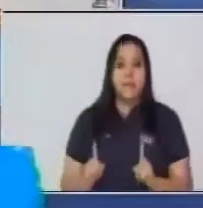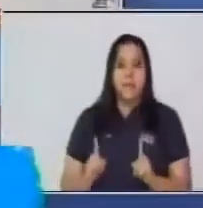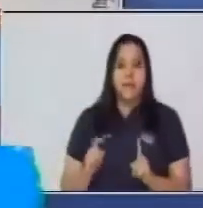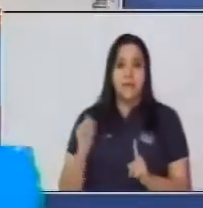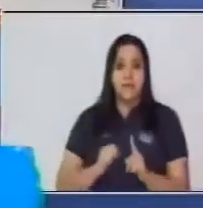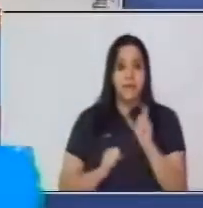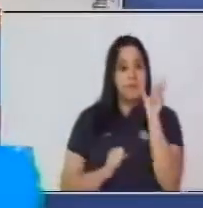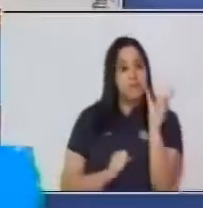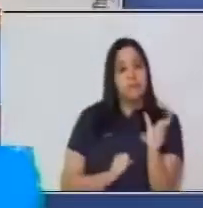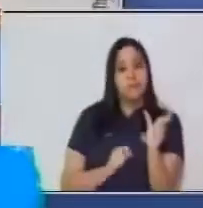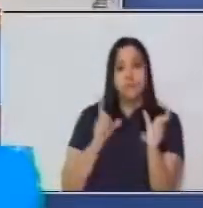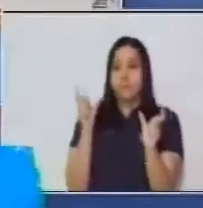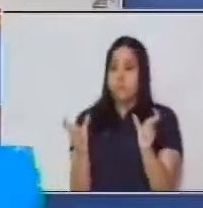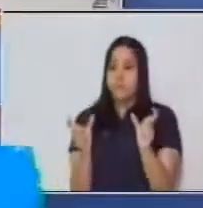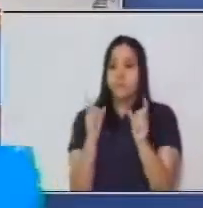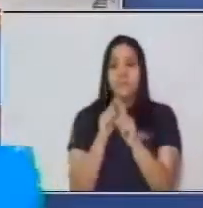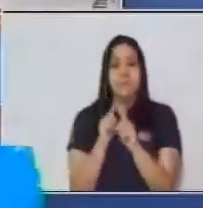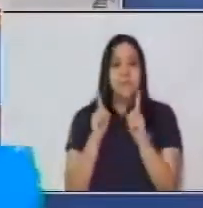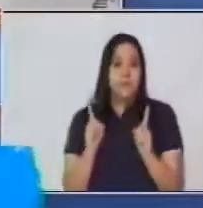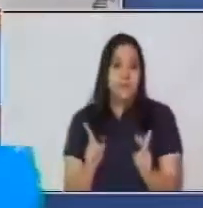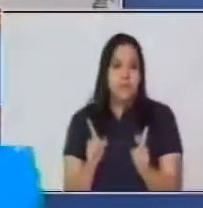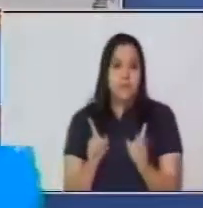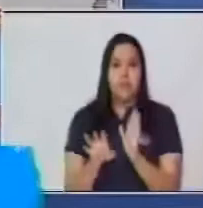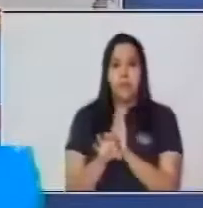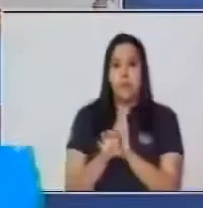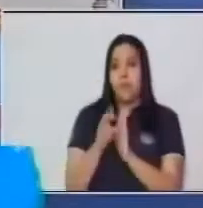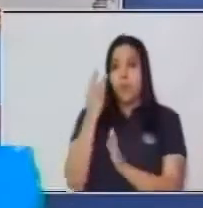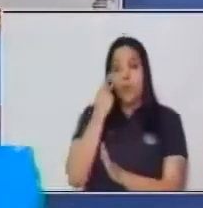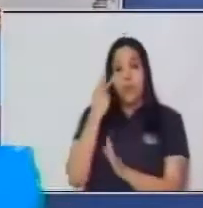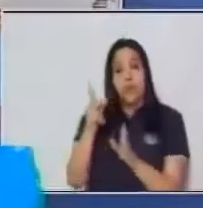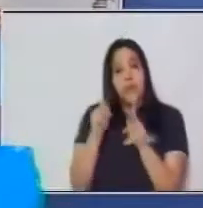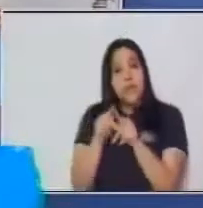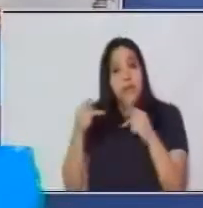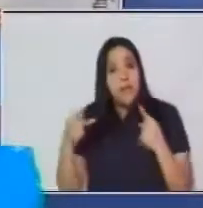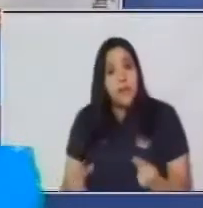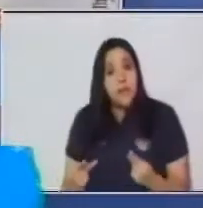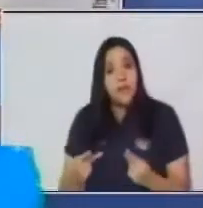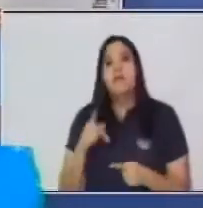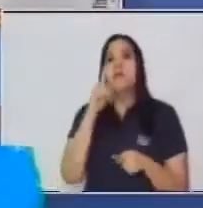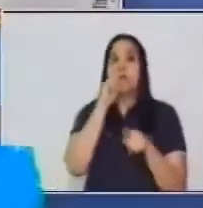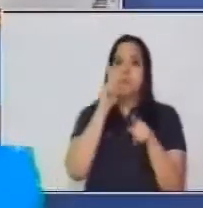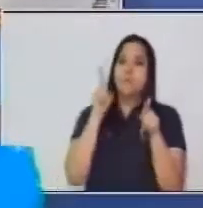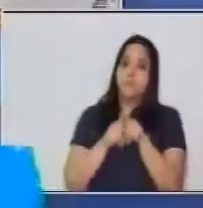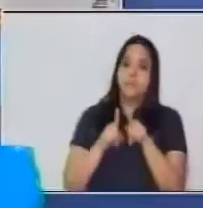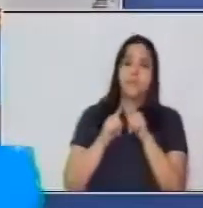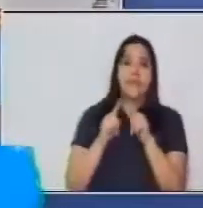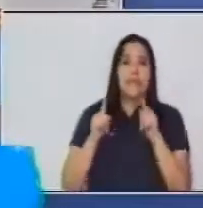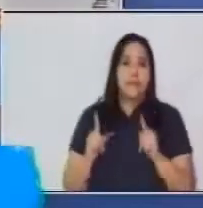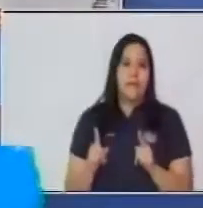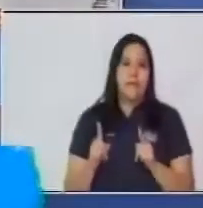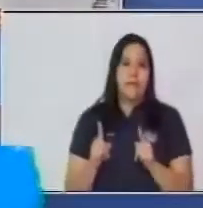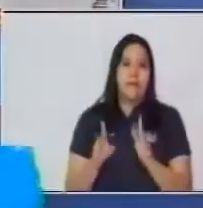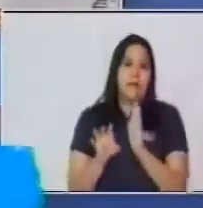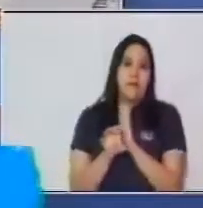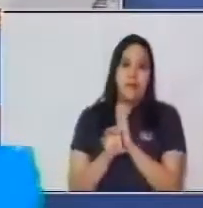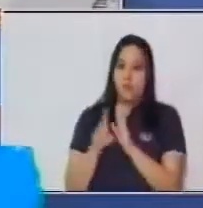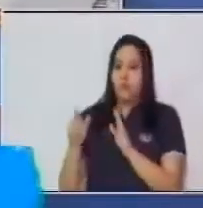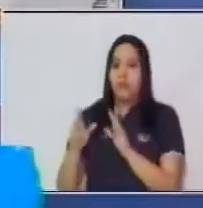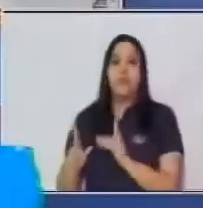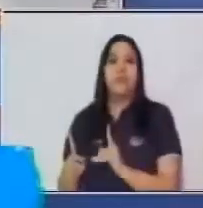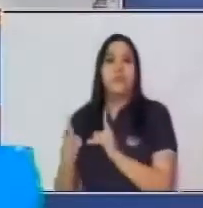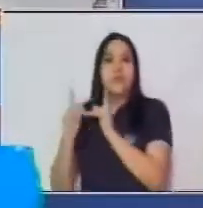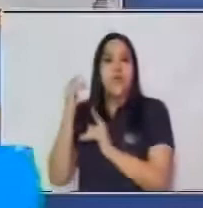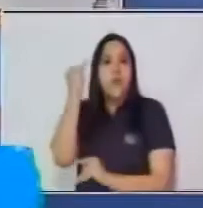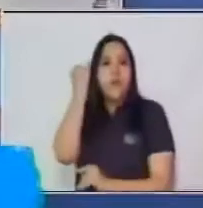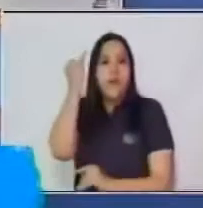caricatura, así como las que nosotros vemos en cualquier periódico de acá, que únicamente se desarrolla una idea,